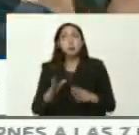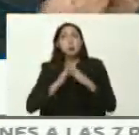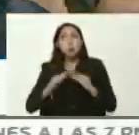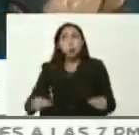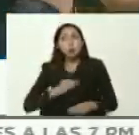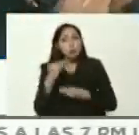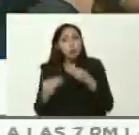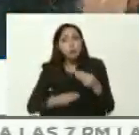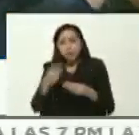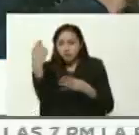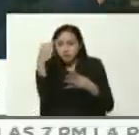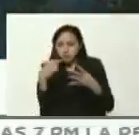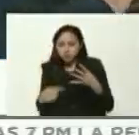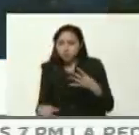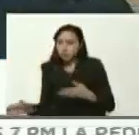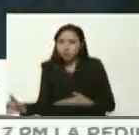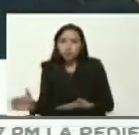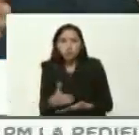recursos.